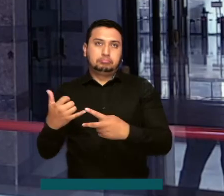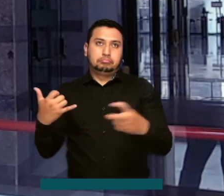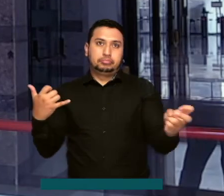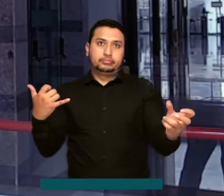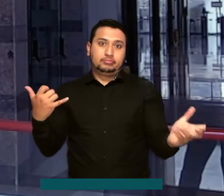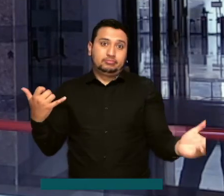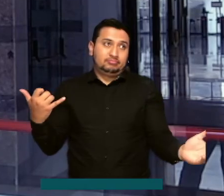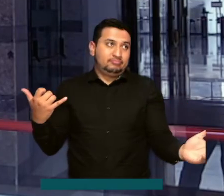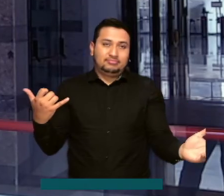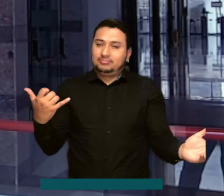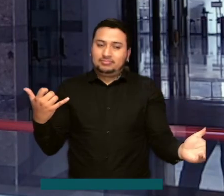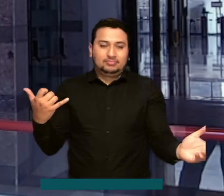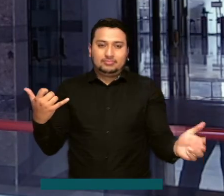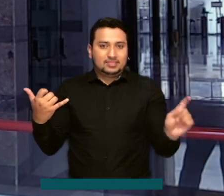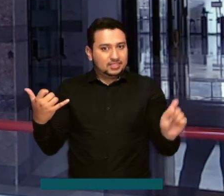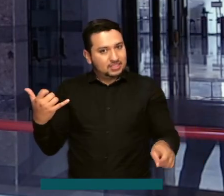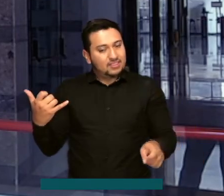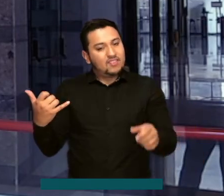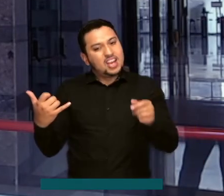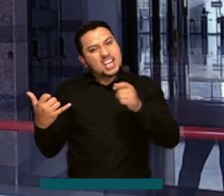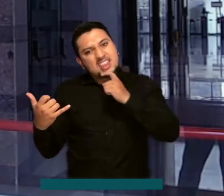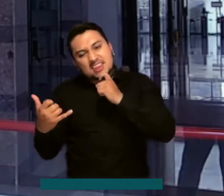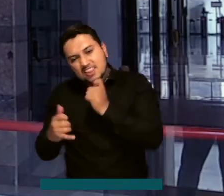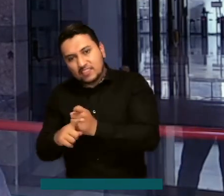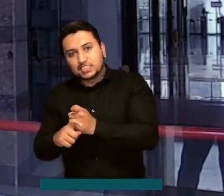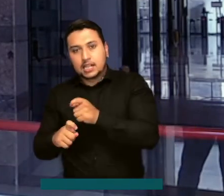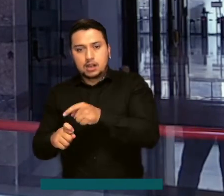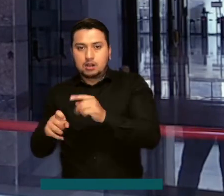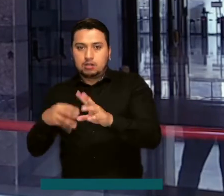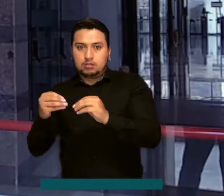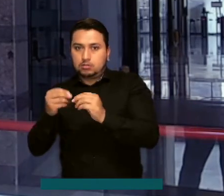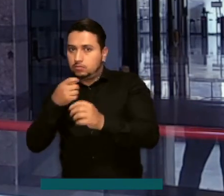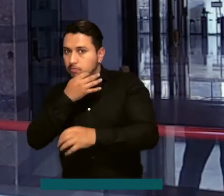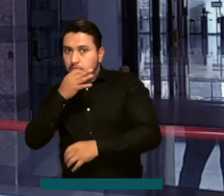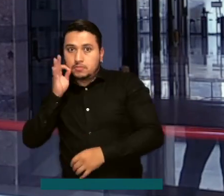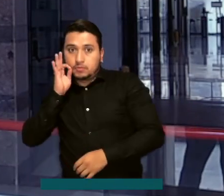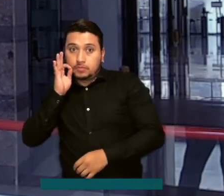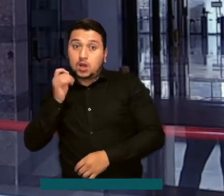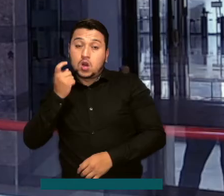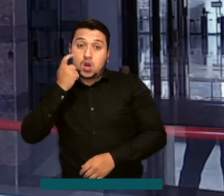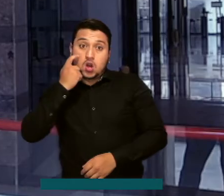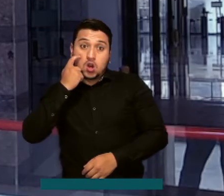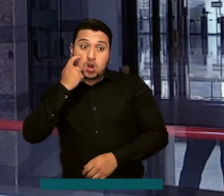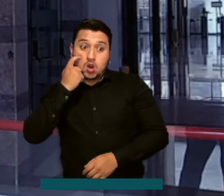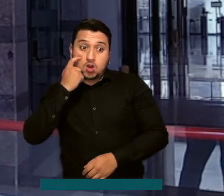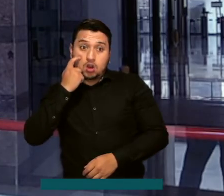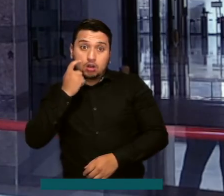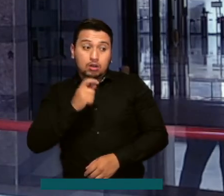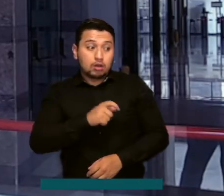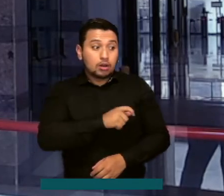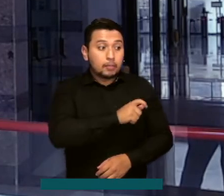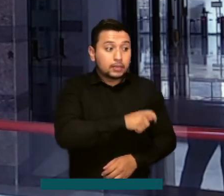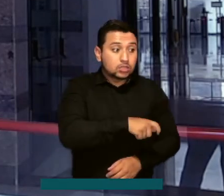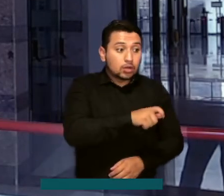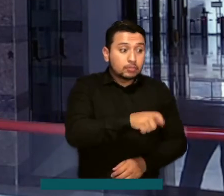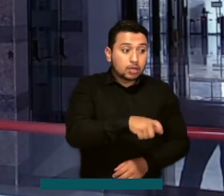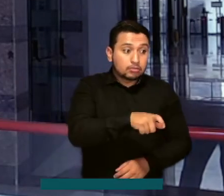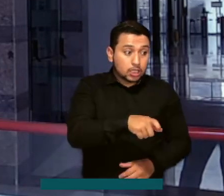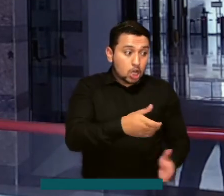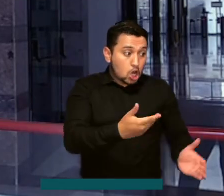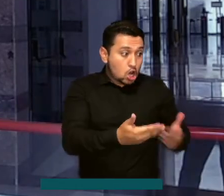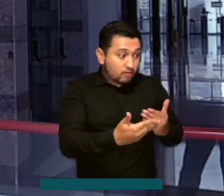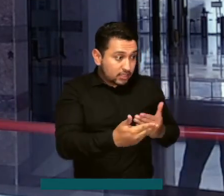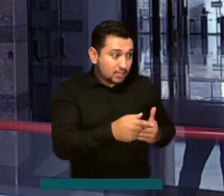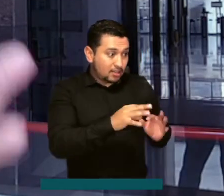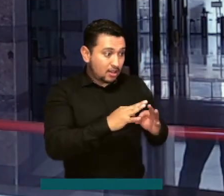hackeen. Número 3, no comparta contraseñas. Solo comparta las claves de ingreso de la aplicación de su cámara inteligente con las personas que realmente